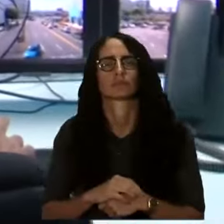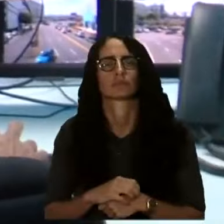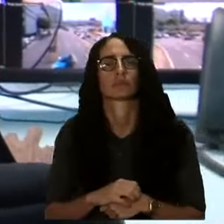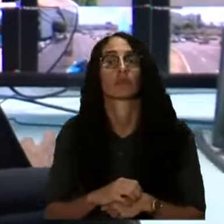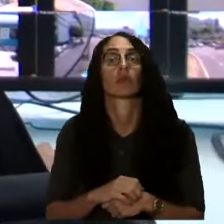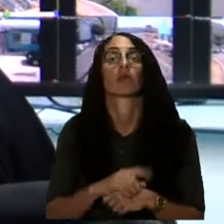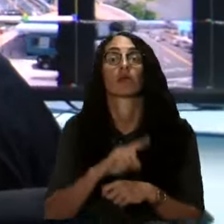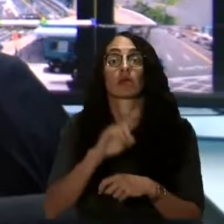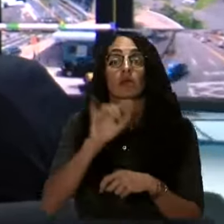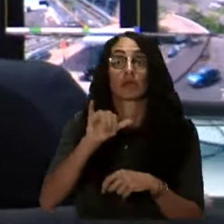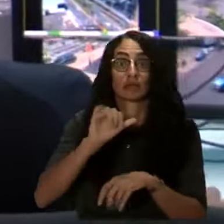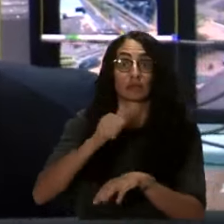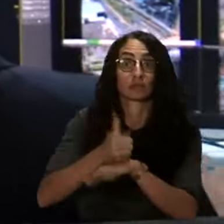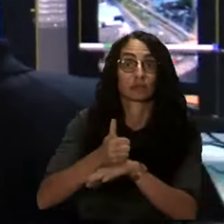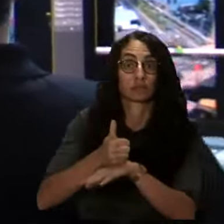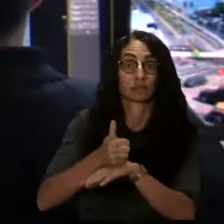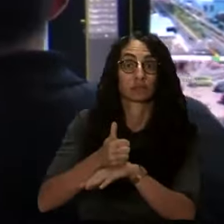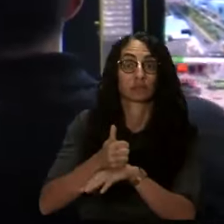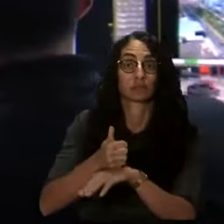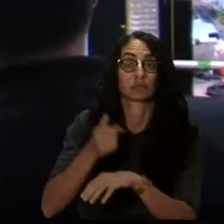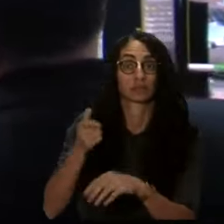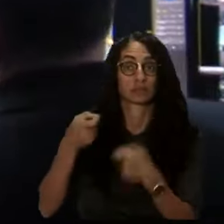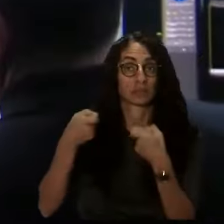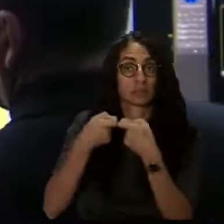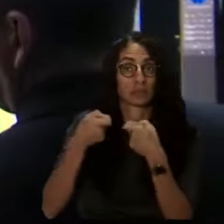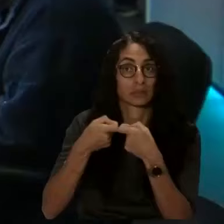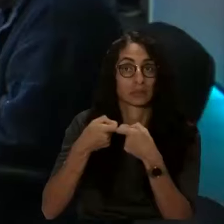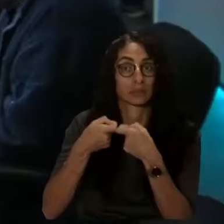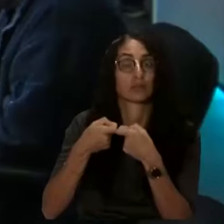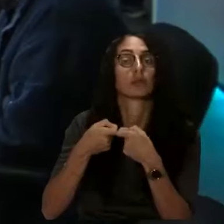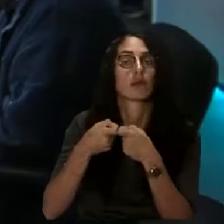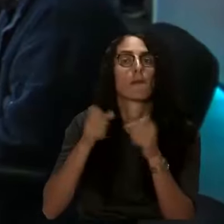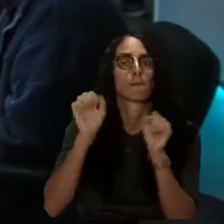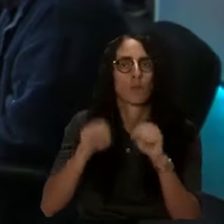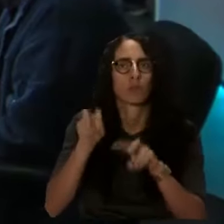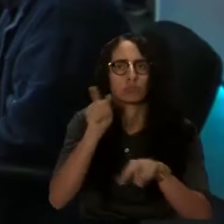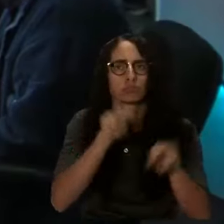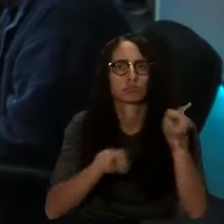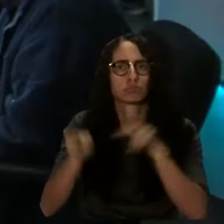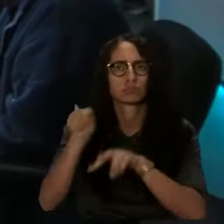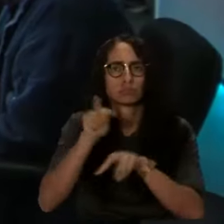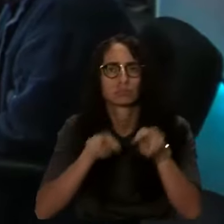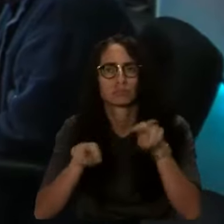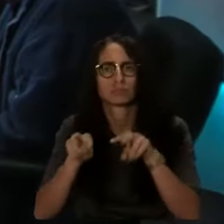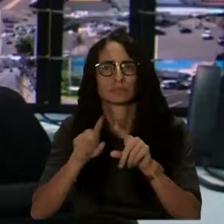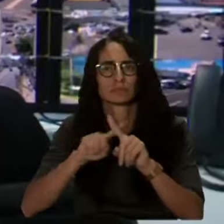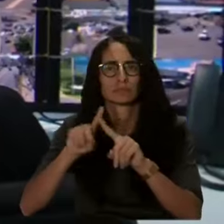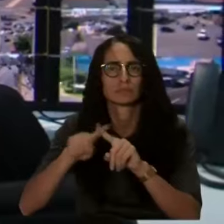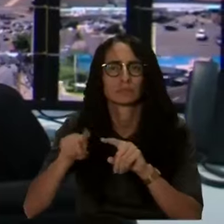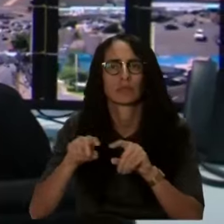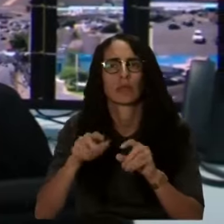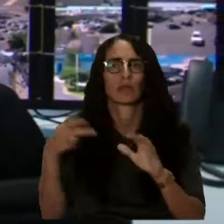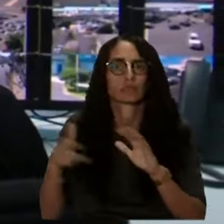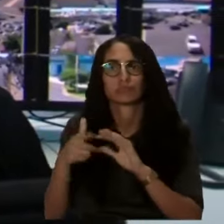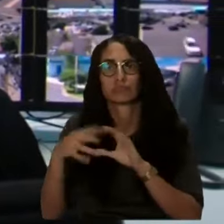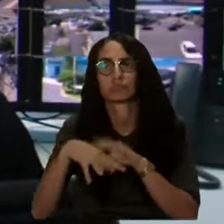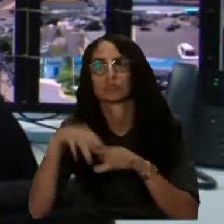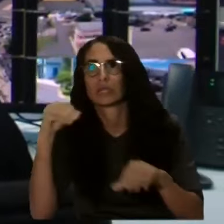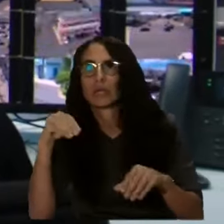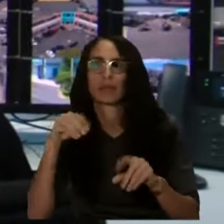vez integrado al centro de vigilancia electrónica municipal se podrán monitorear las entradas y salidas secundarias del